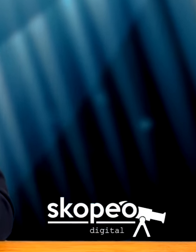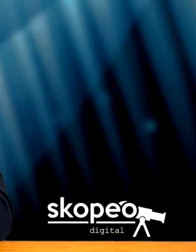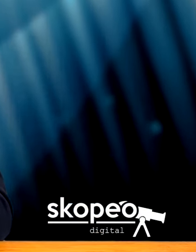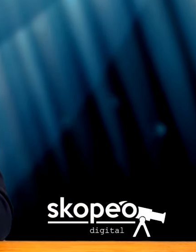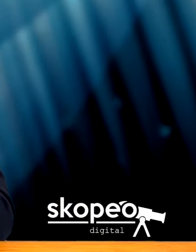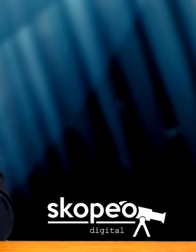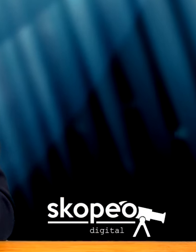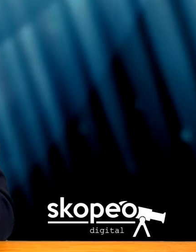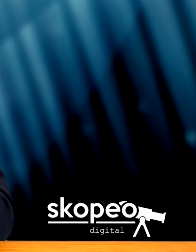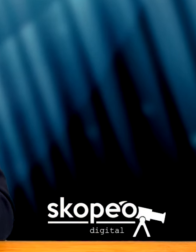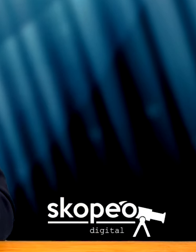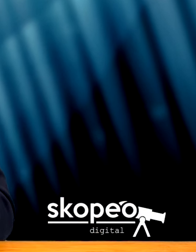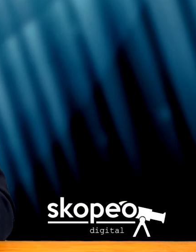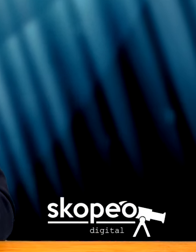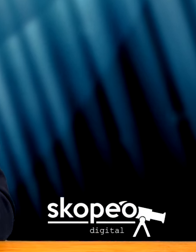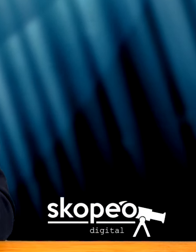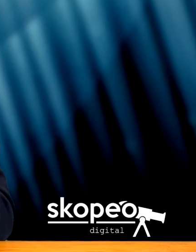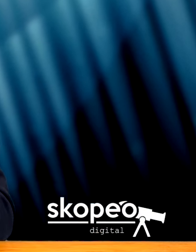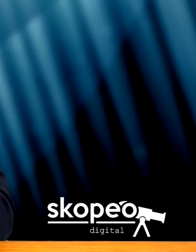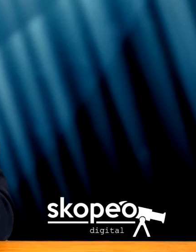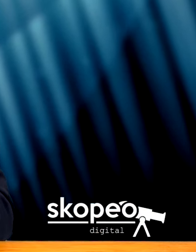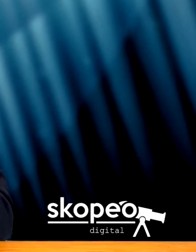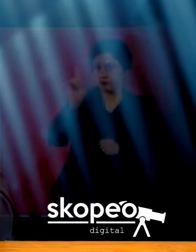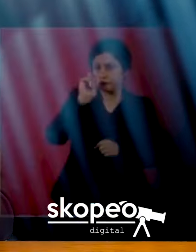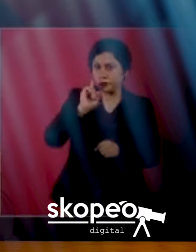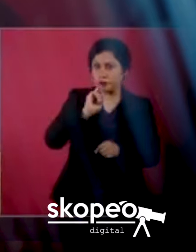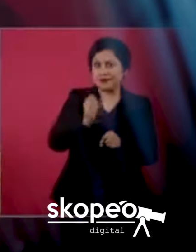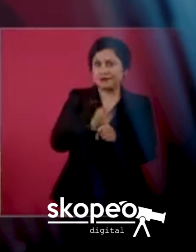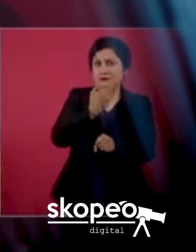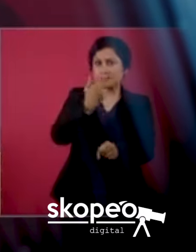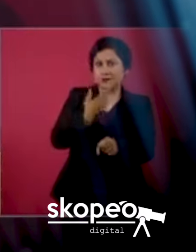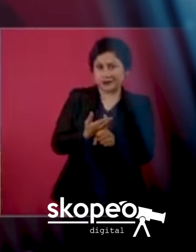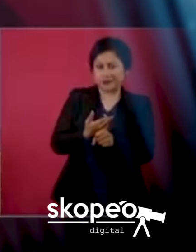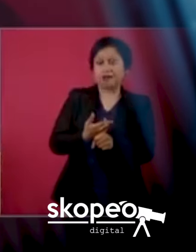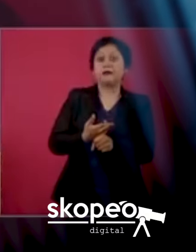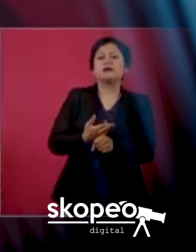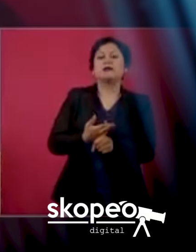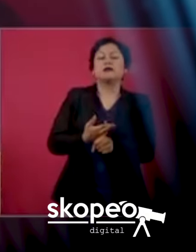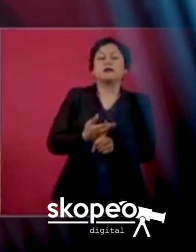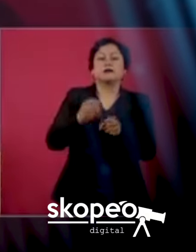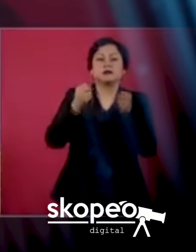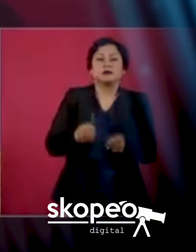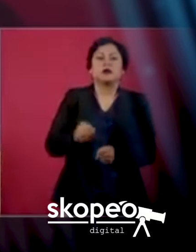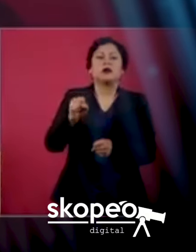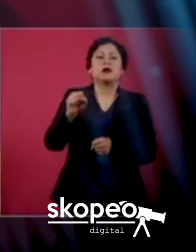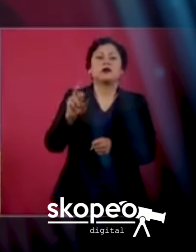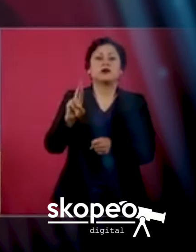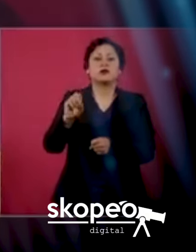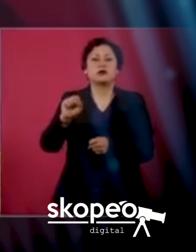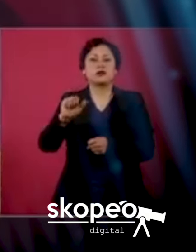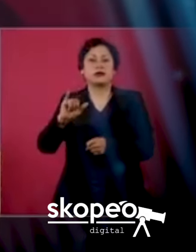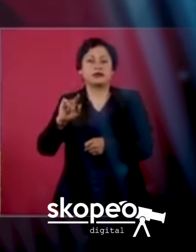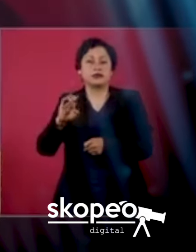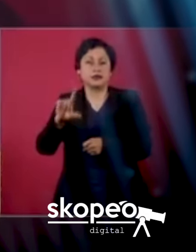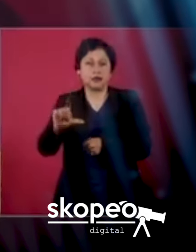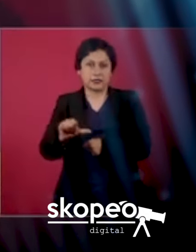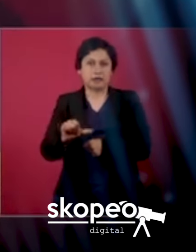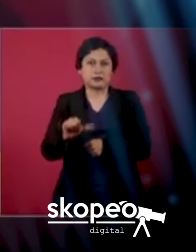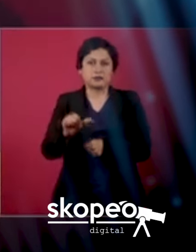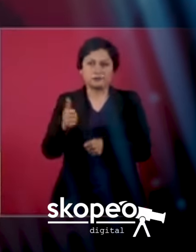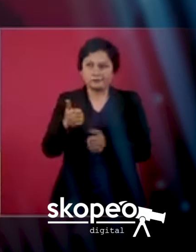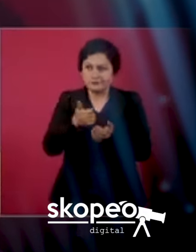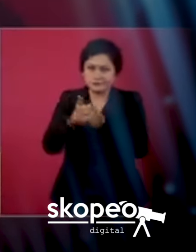delincuencia en este estado hizo el presidente de la República esta semana. En Veracruz se ha avanzado bastante en